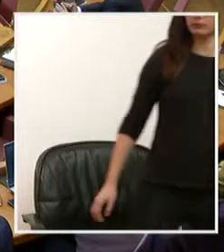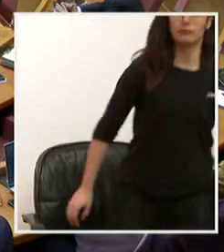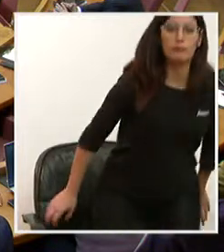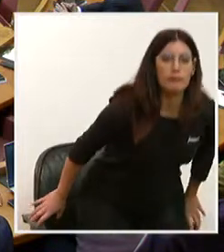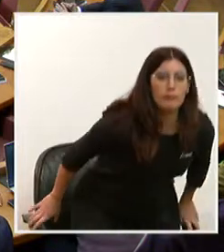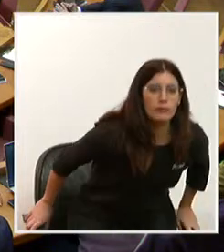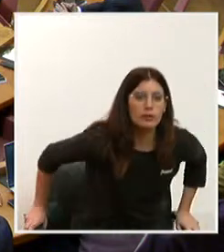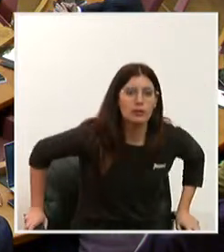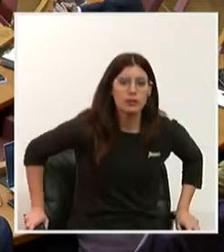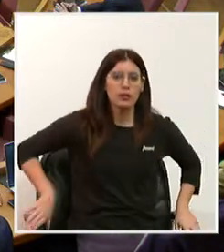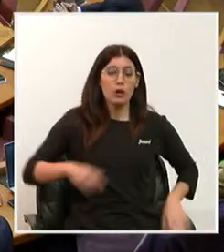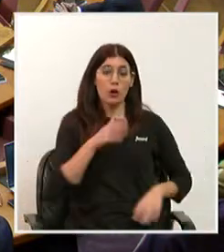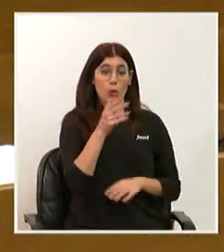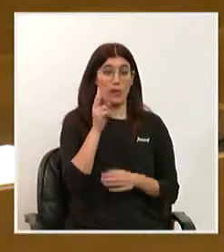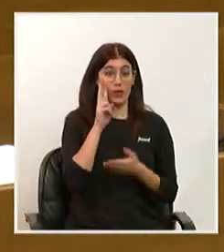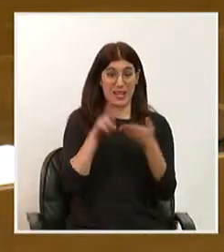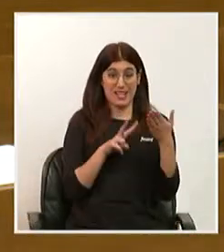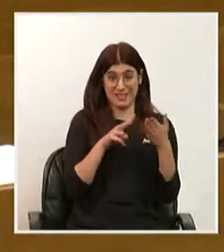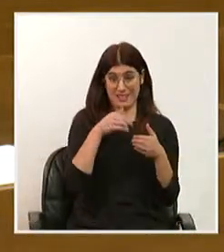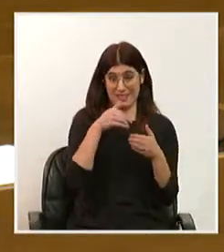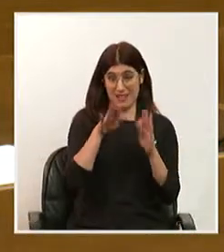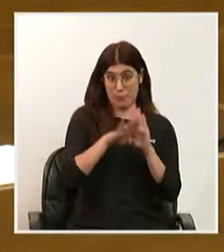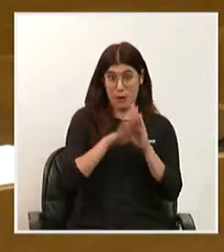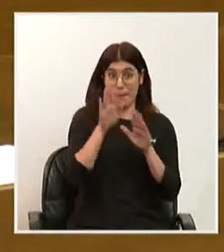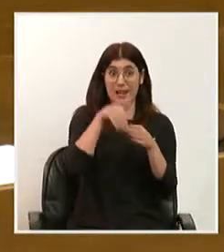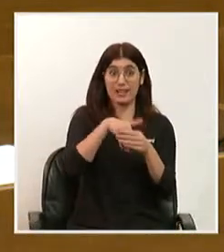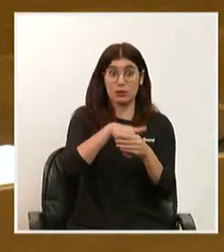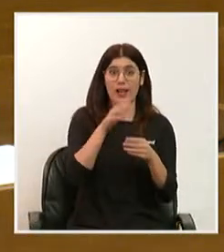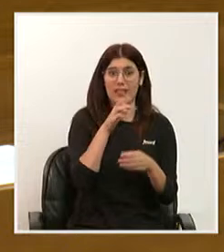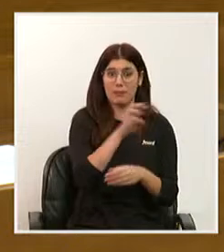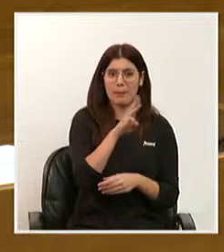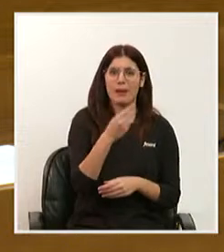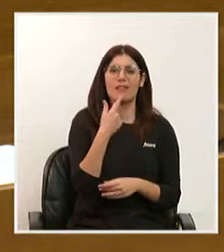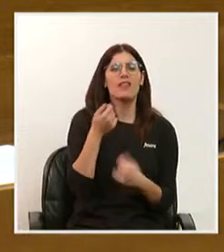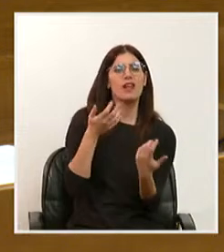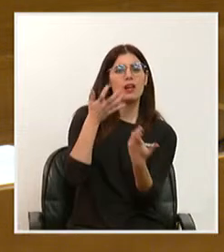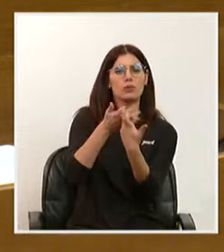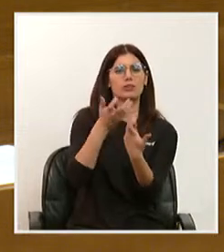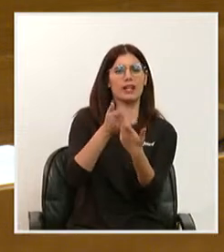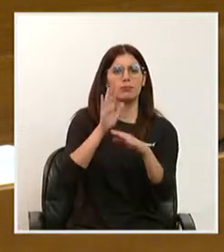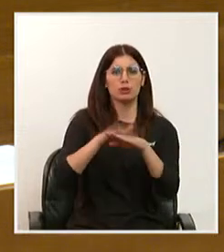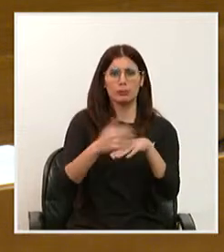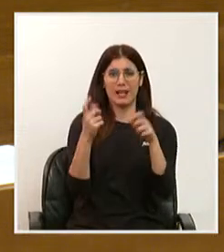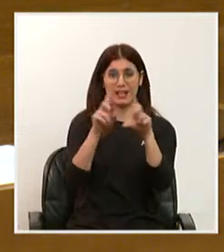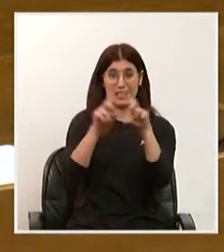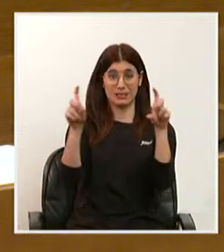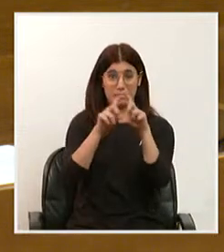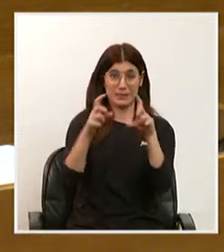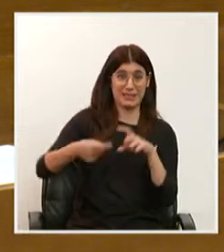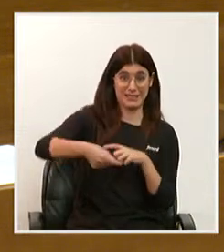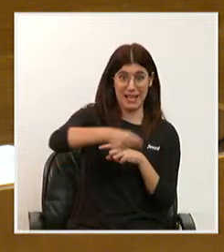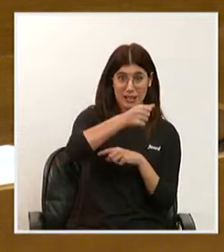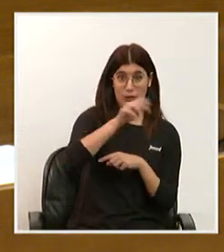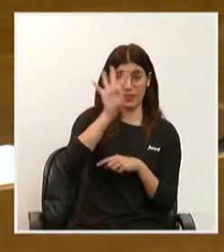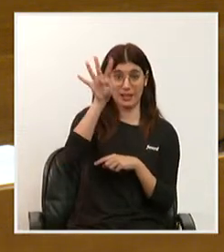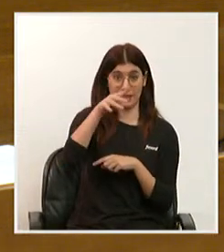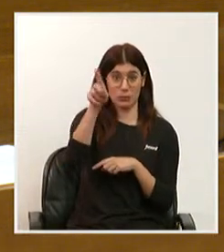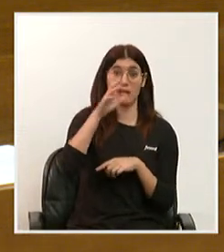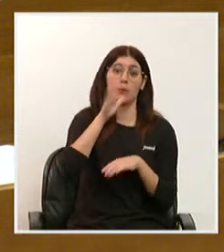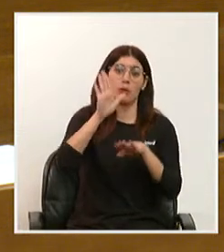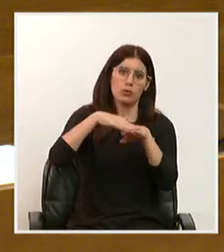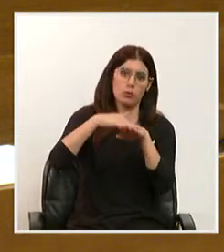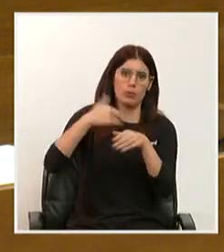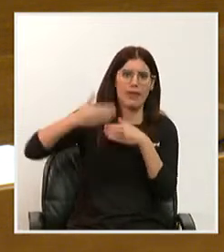en un programa electoral del PP lucharemos para que las empresas que van que salieron de Cataluña por culpa del